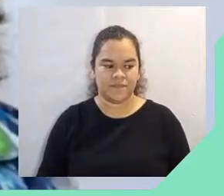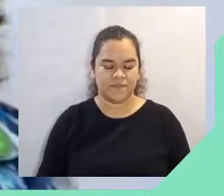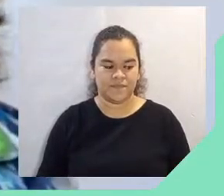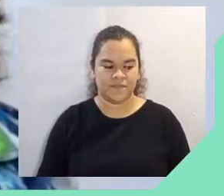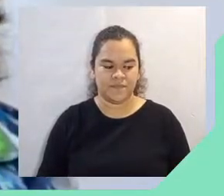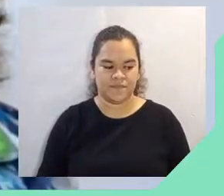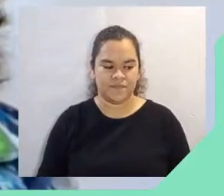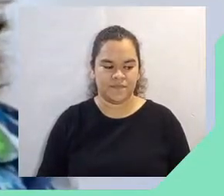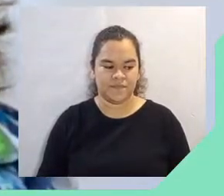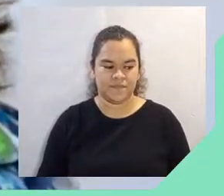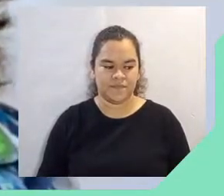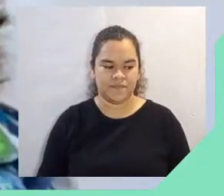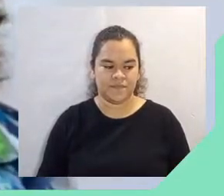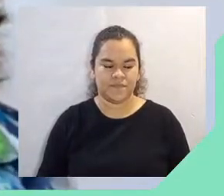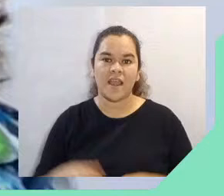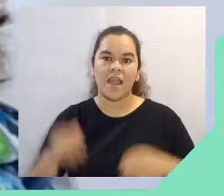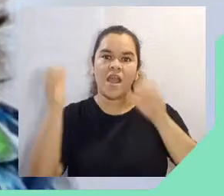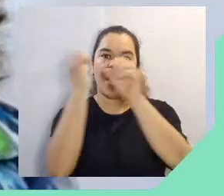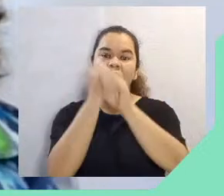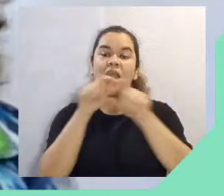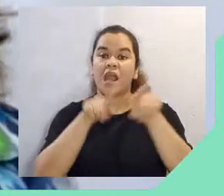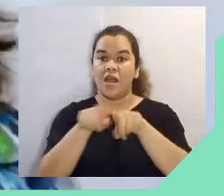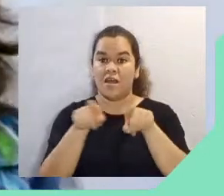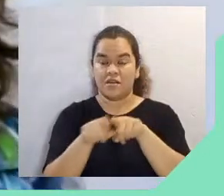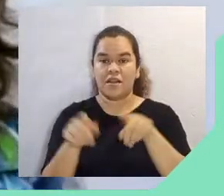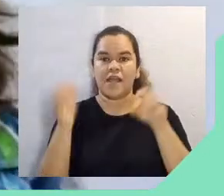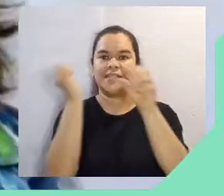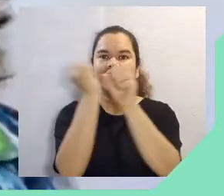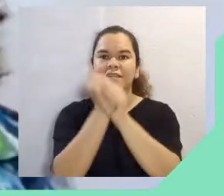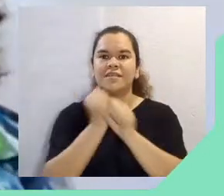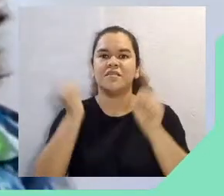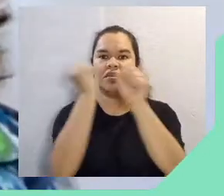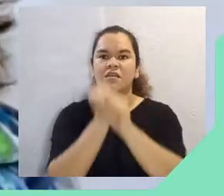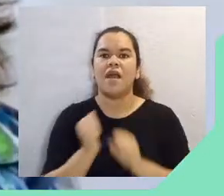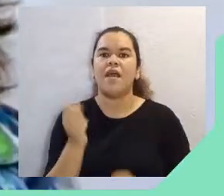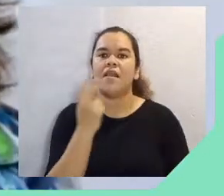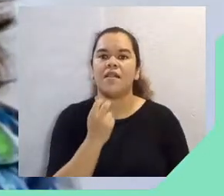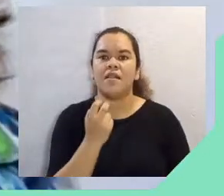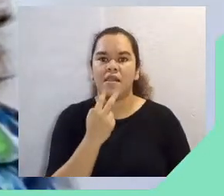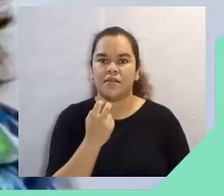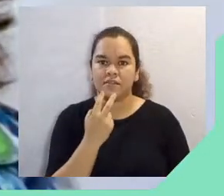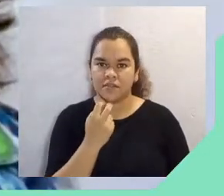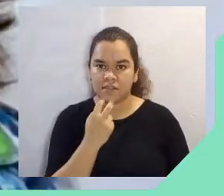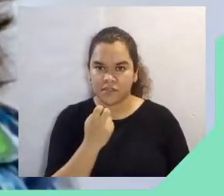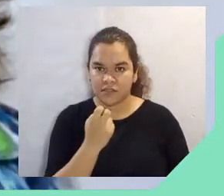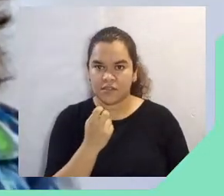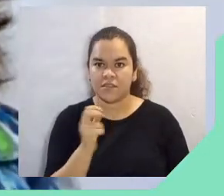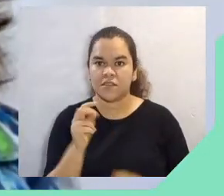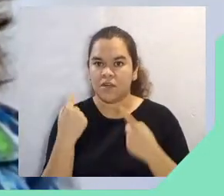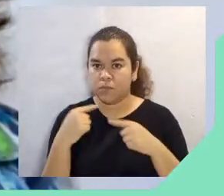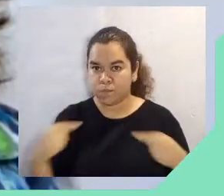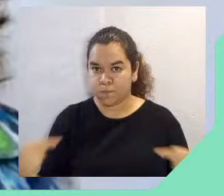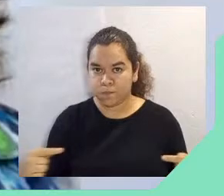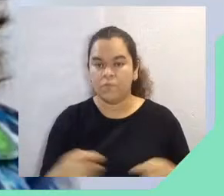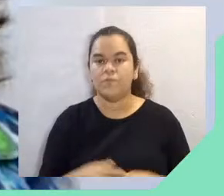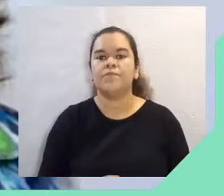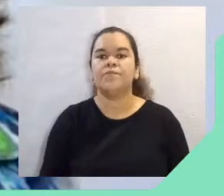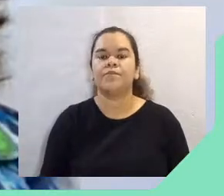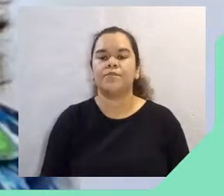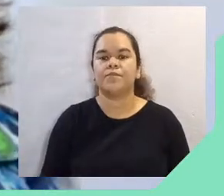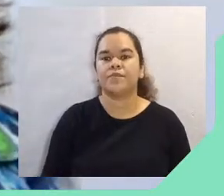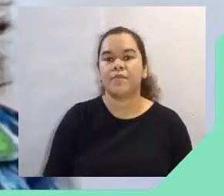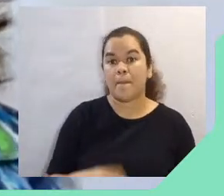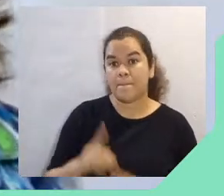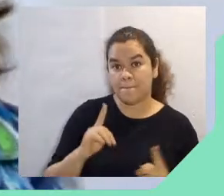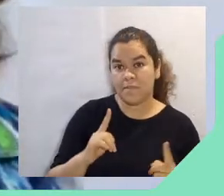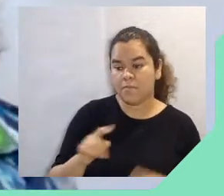La carrera de Ingeniería Eléctrica va a estar, la explicación sobre esta carrera va a estar a cargo de